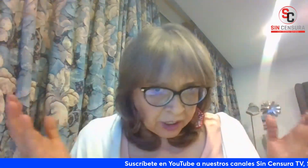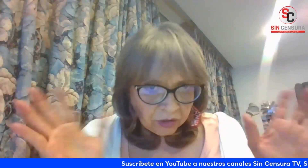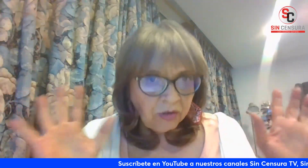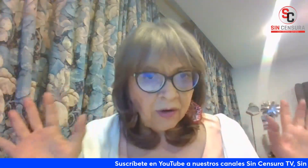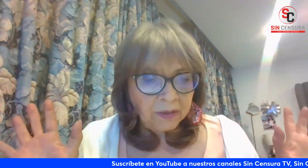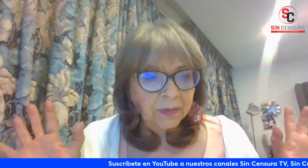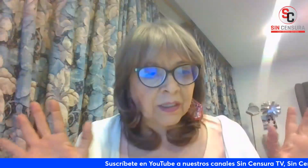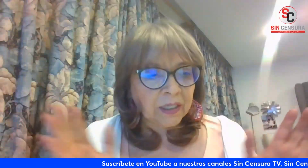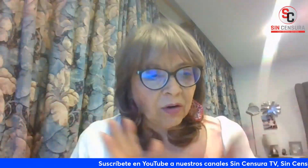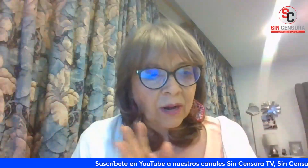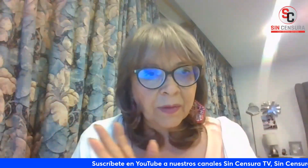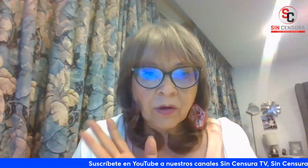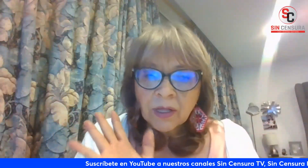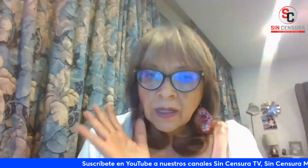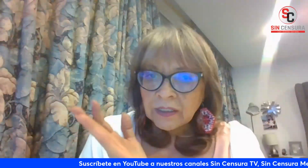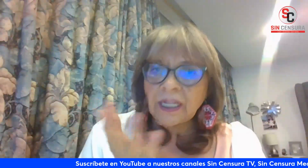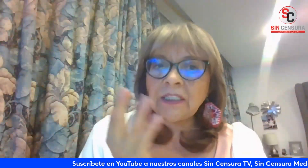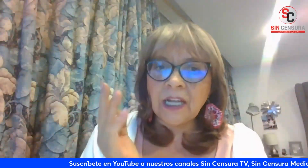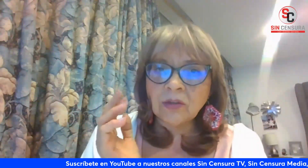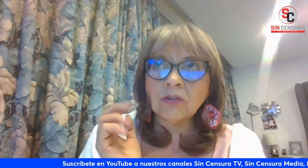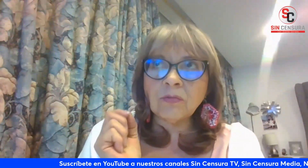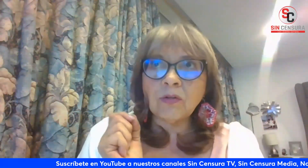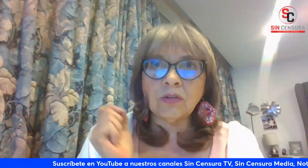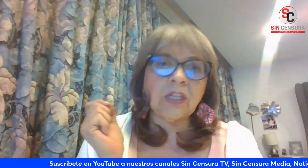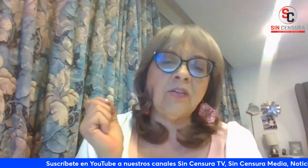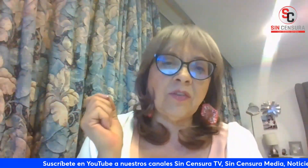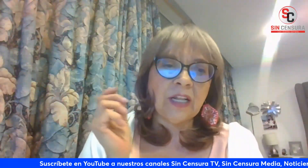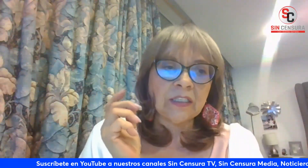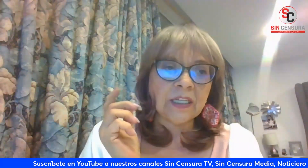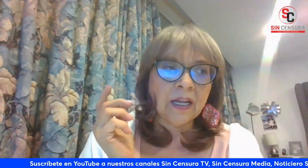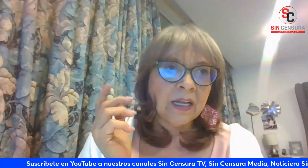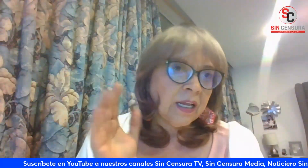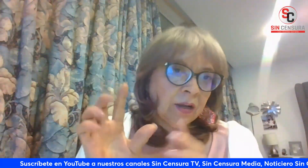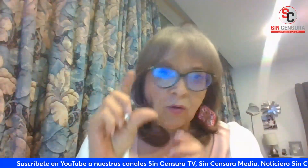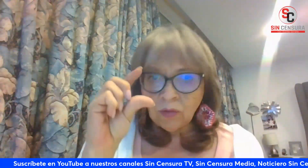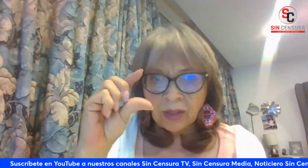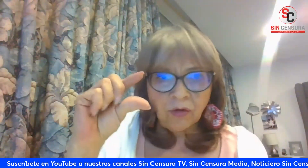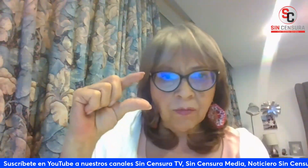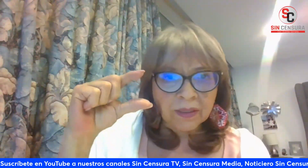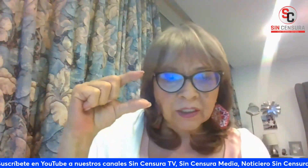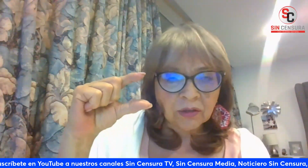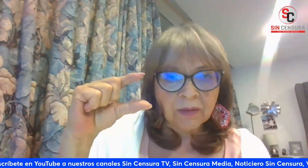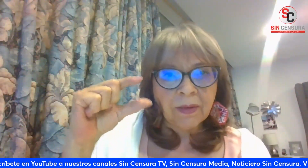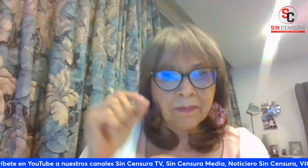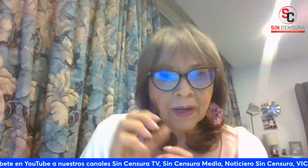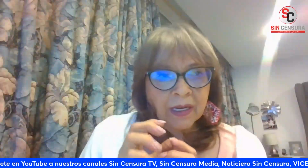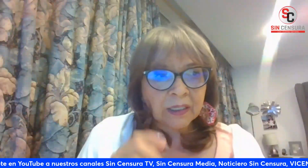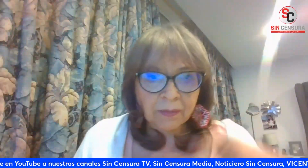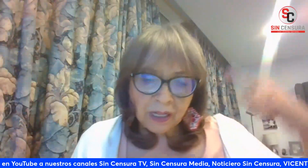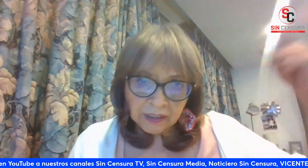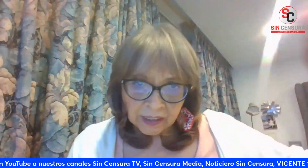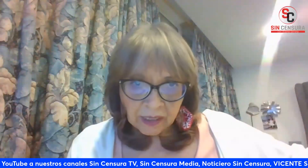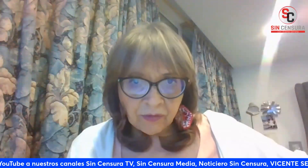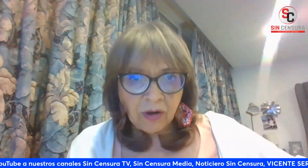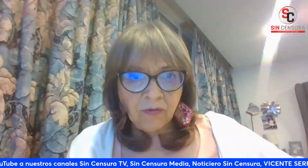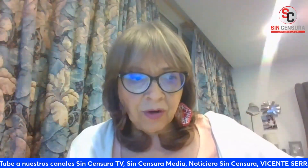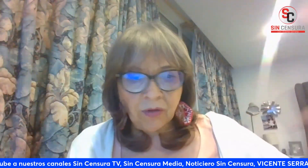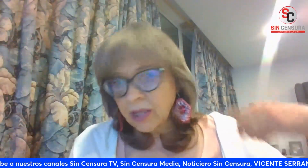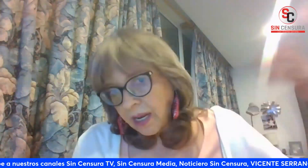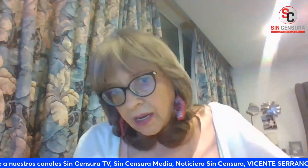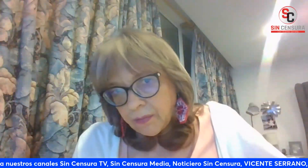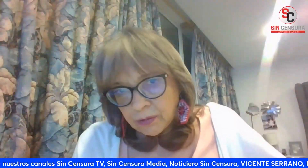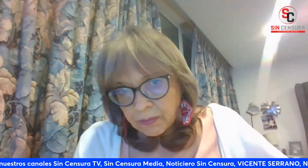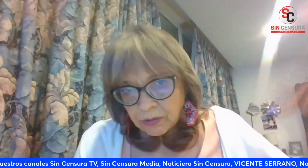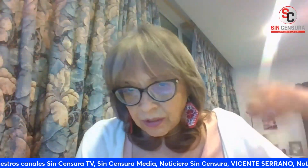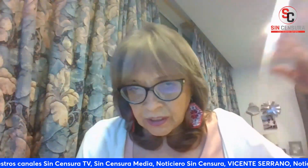a mí, por cierto, digo nada más para decirlo rápido, 600 votos de diferencia, una documentación de 1000 páginas para decir que fue un